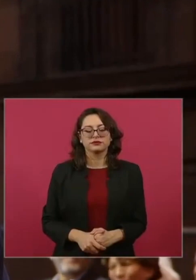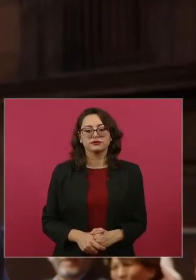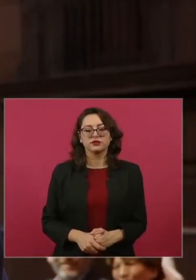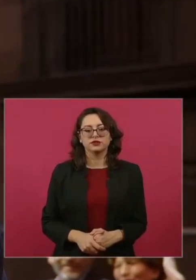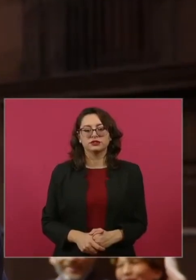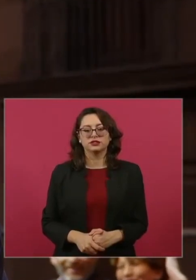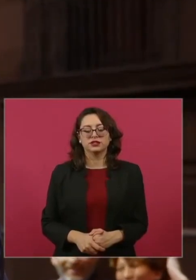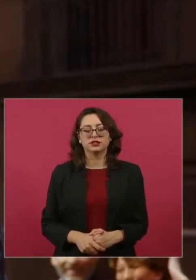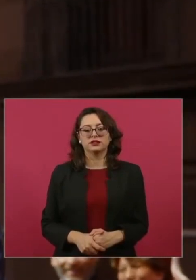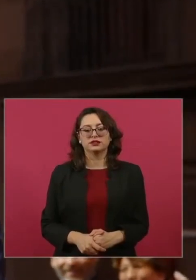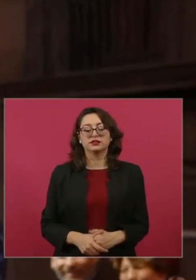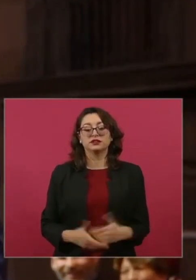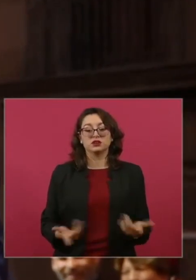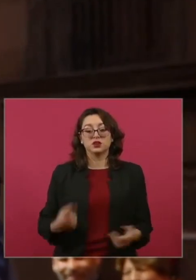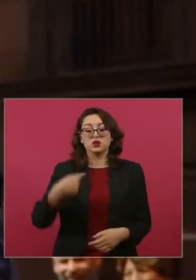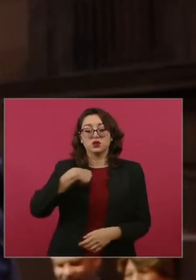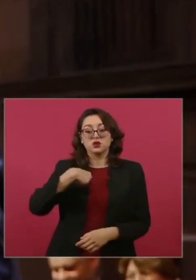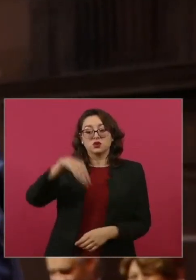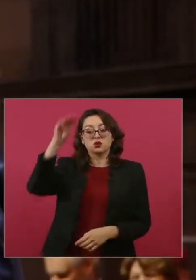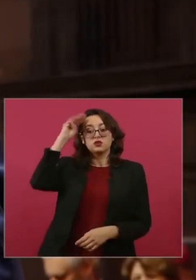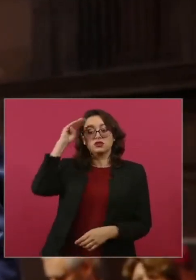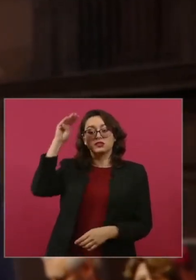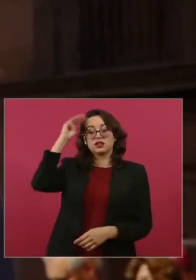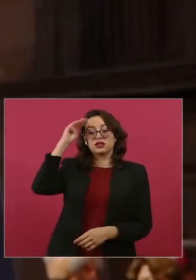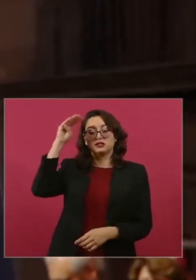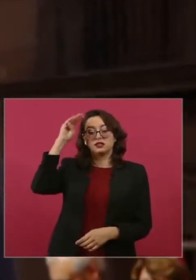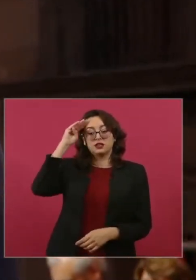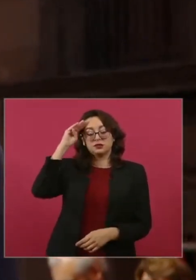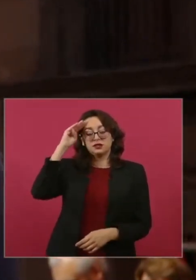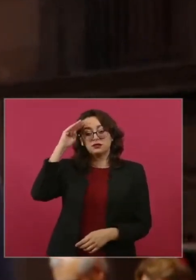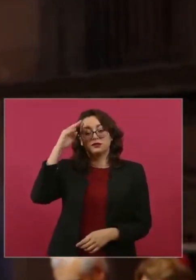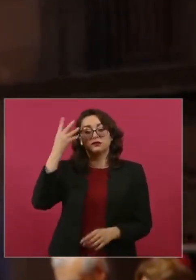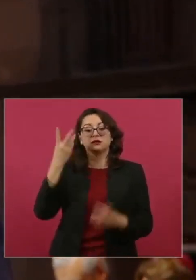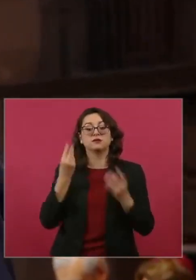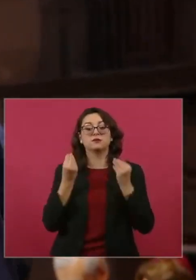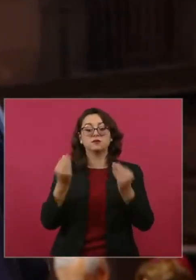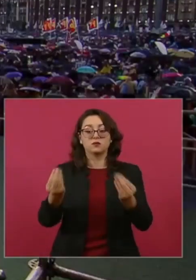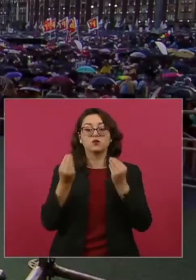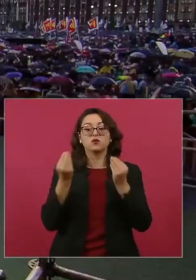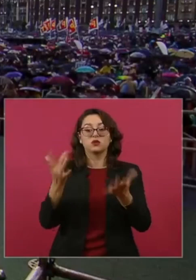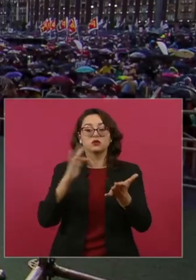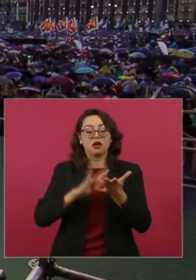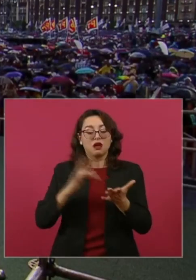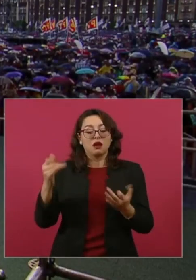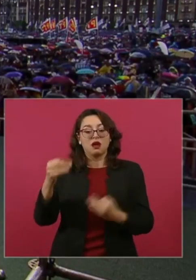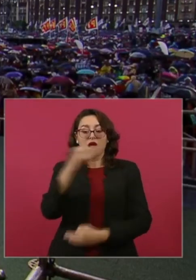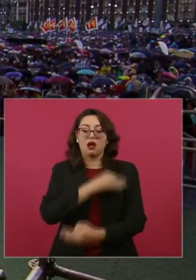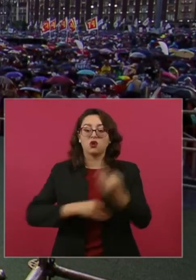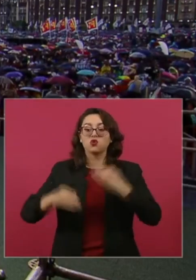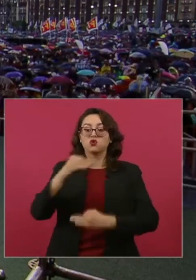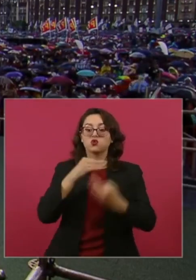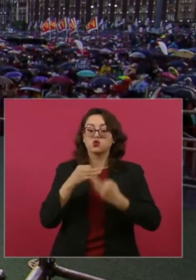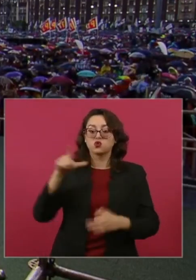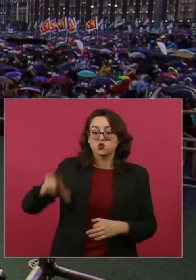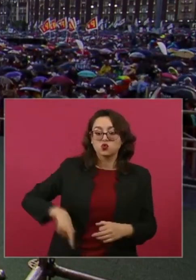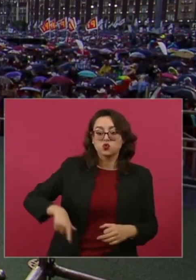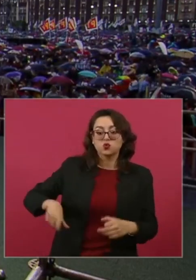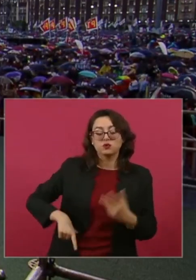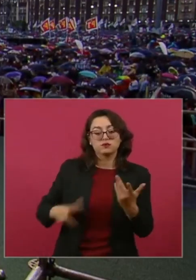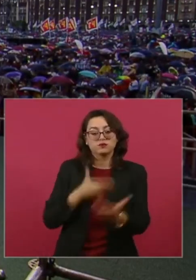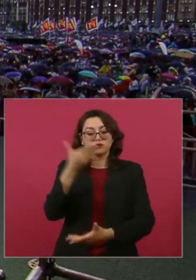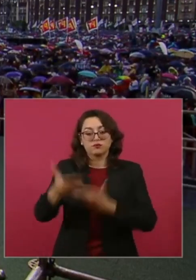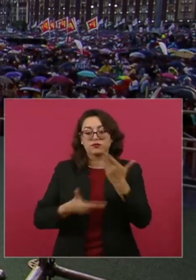Aquí considero oportuno. Here I consider agradecer it fitting a todos los servidores públicos que me han